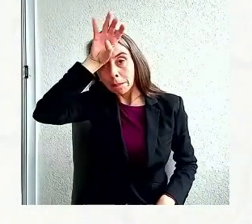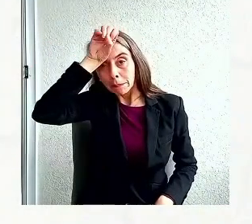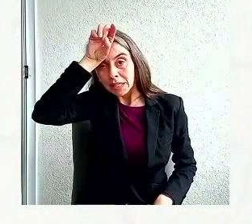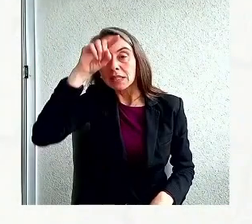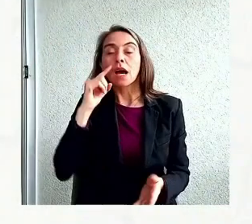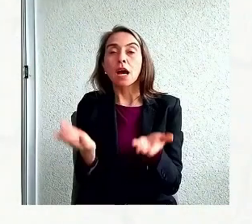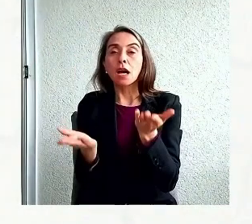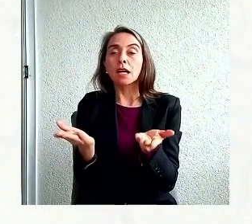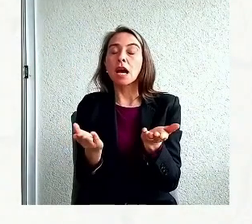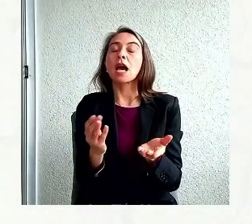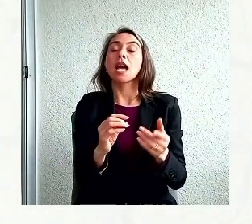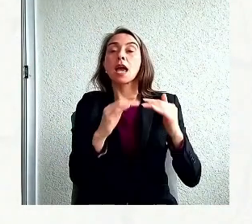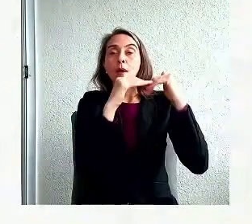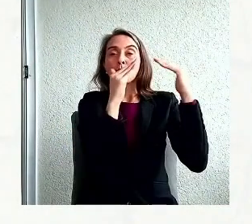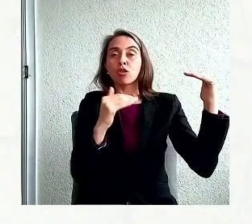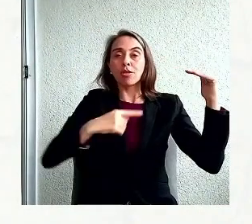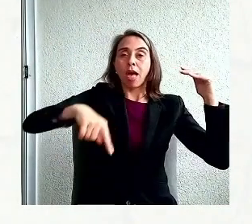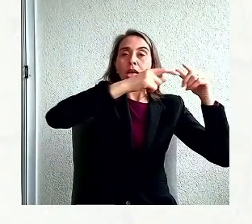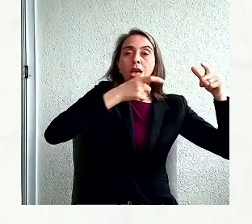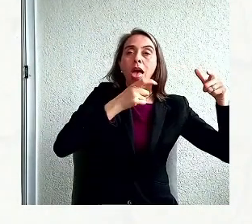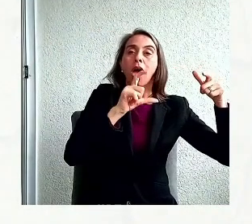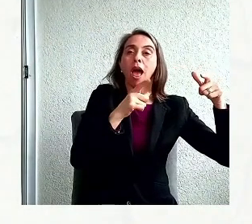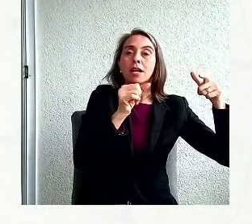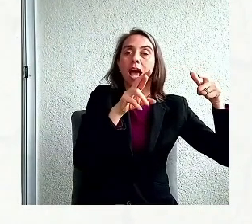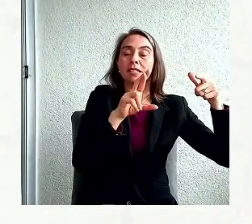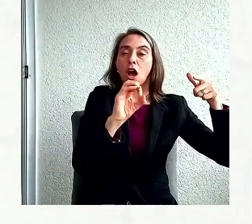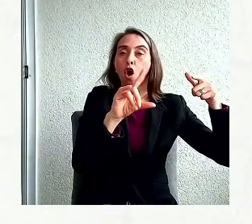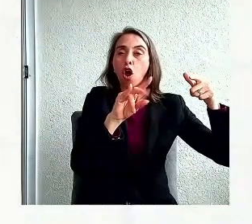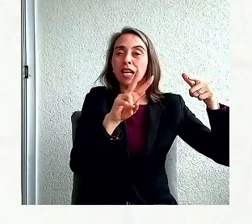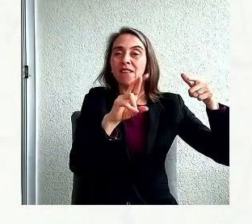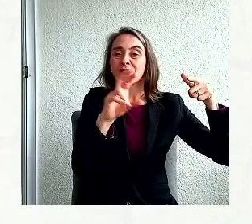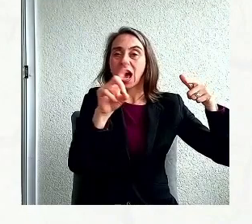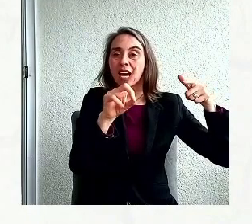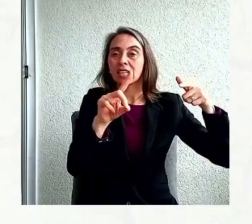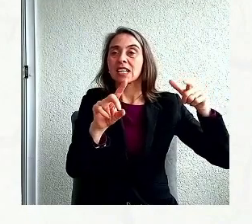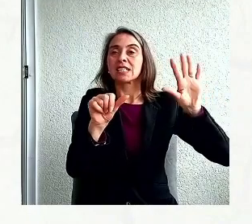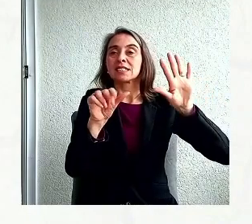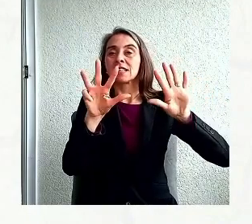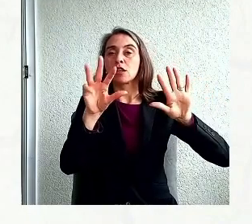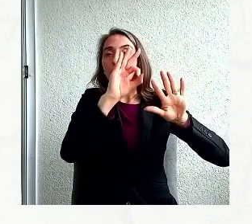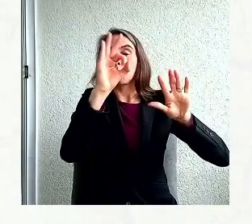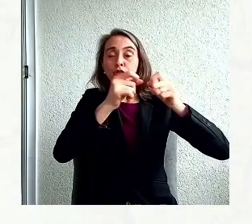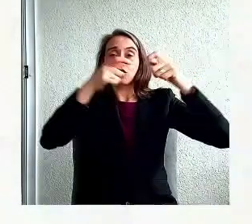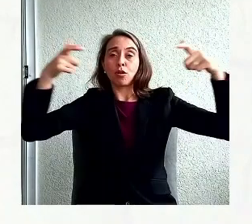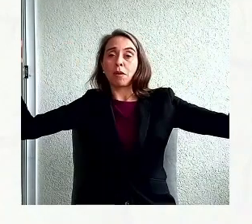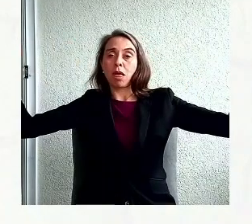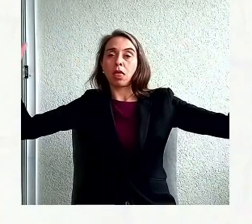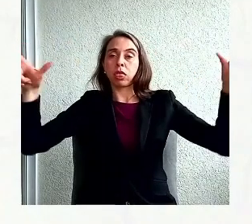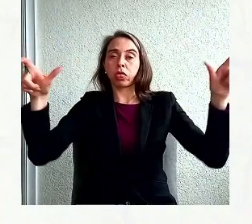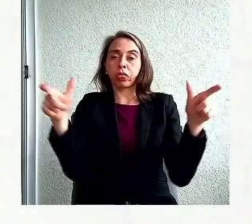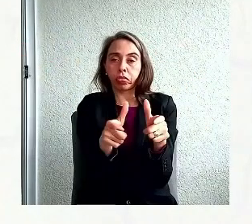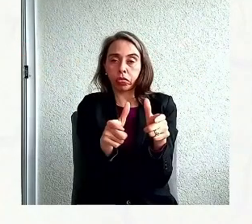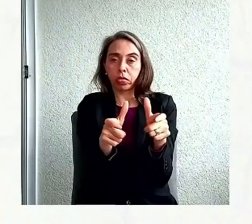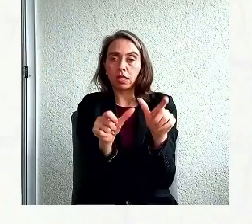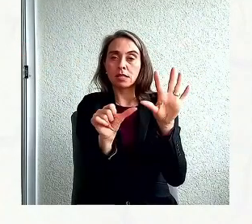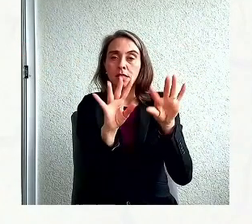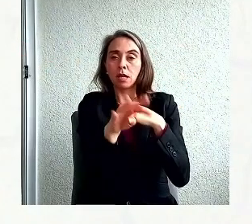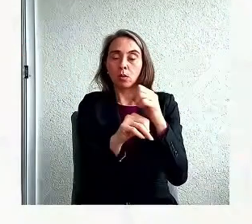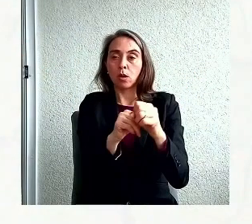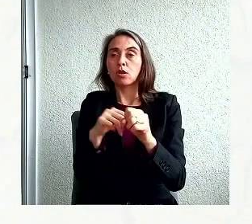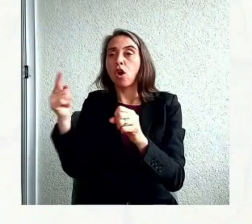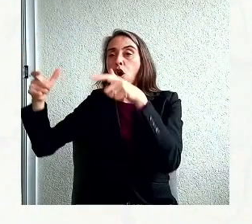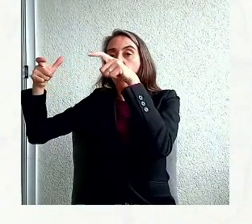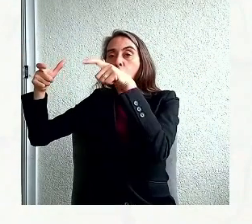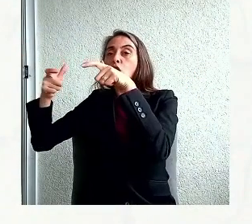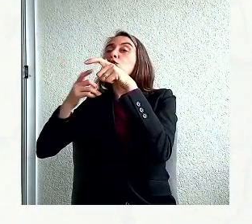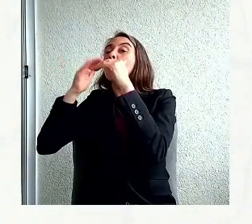años, y es un glaciar bello, que ya se mencionó, ¿cierto?, que es un glaciar de referencia sin actividad antropogénica cercana. Si ustedes ven aquí, la pérdida de volumen de agua